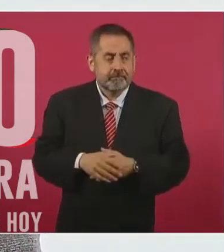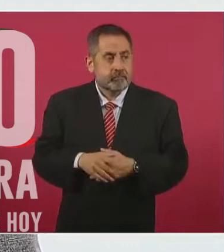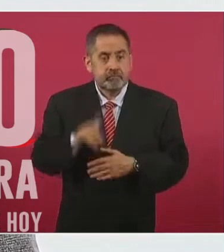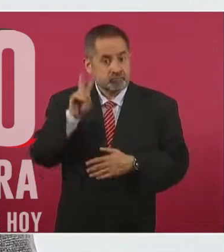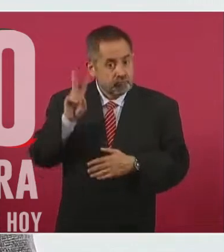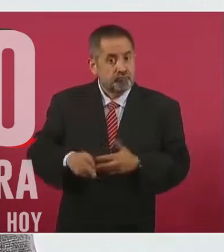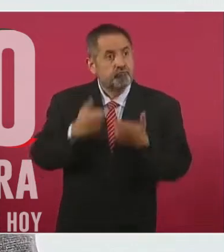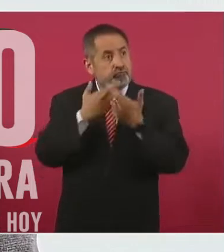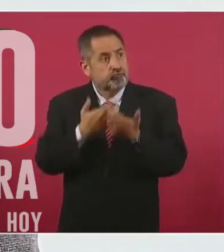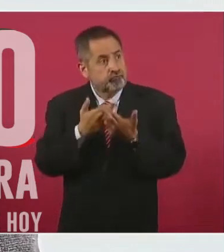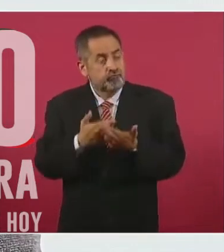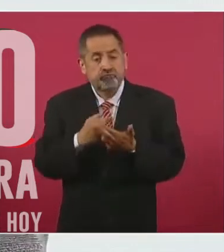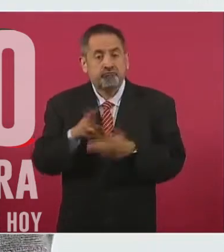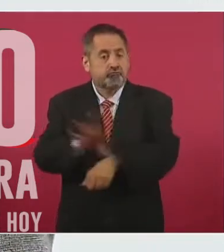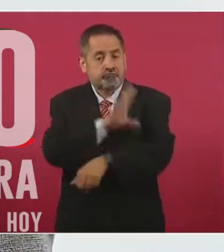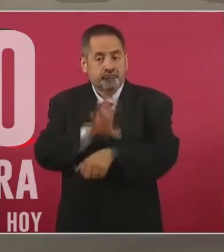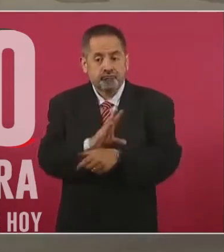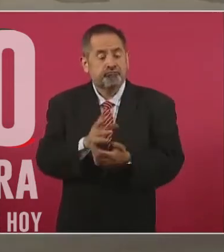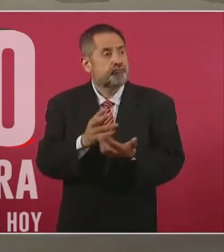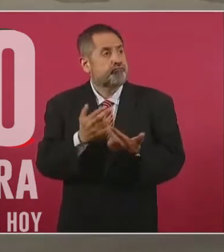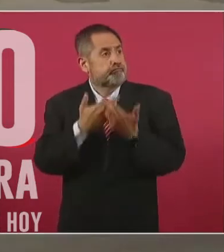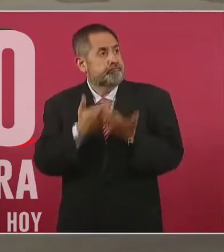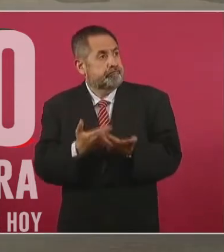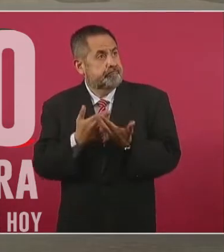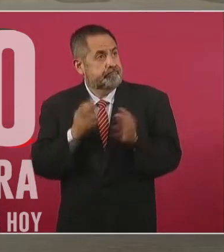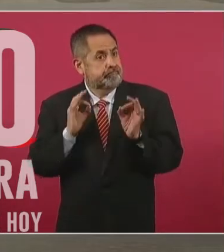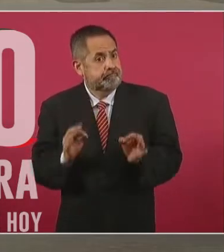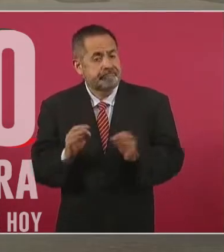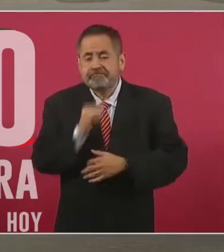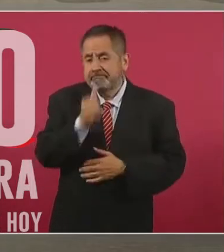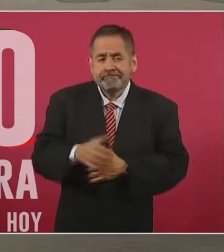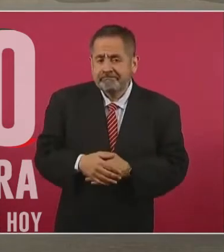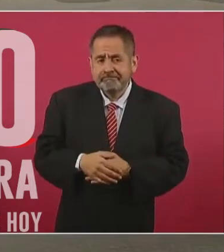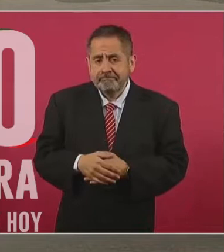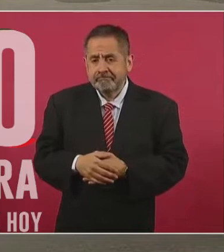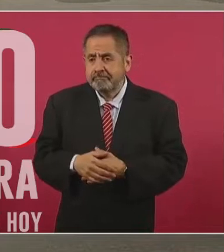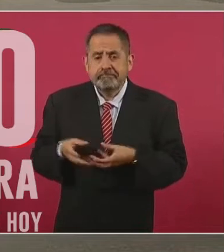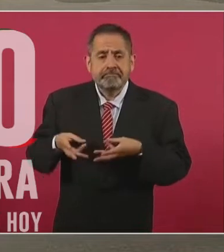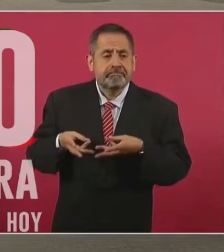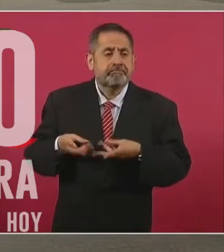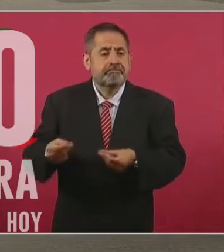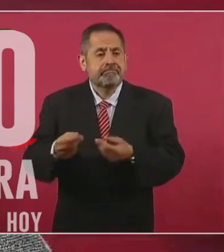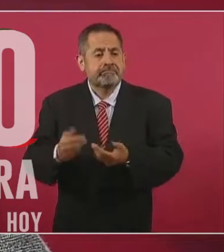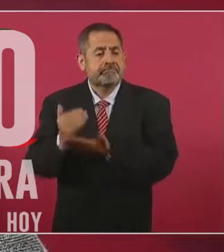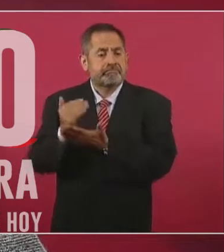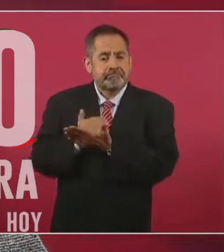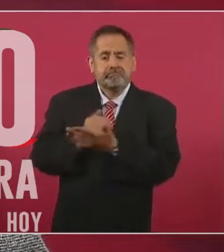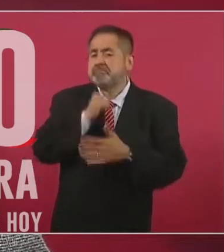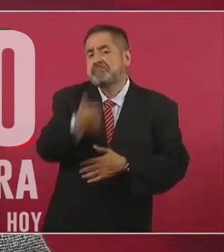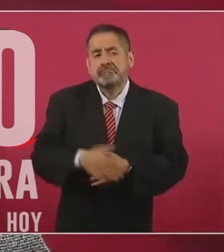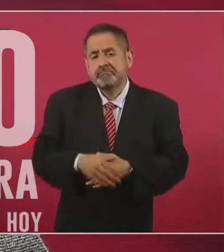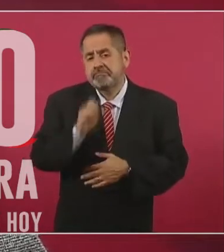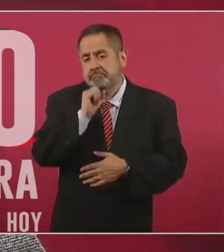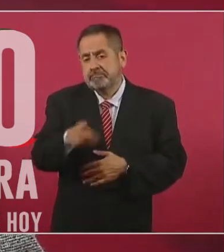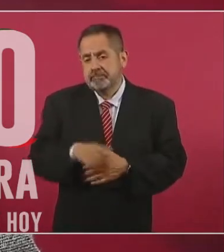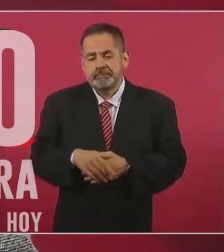total y no hay impacto en el gasto familiar. Va a explicar el doctor Alcocer los efectos